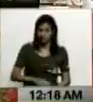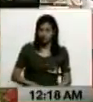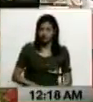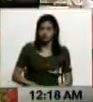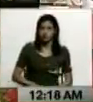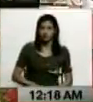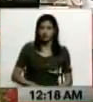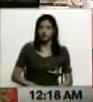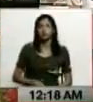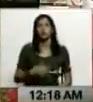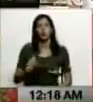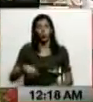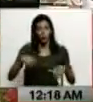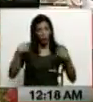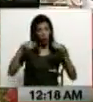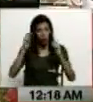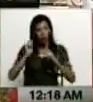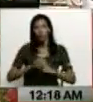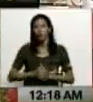ah